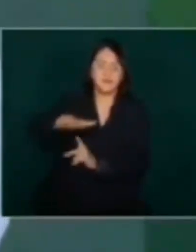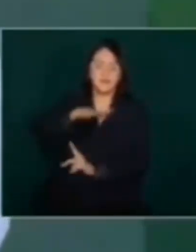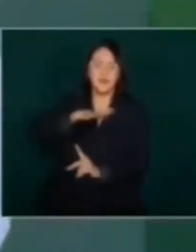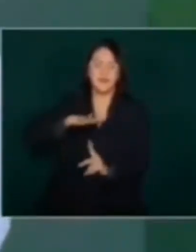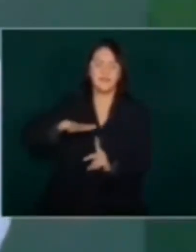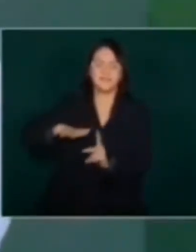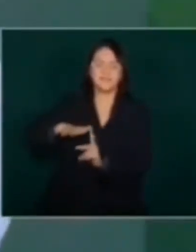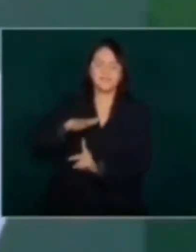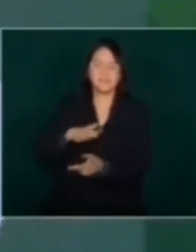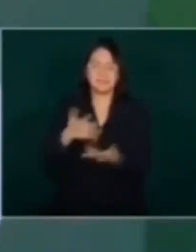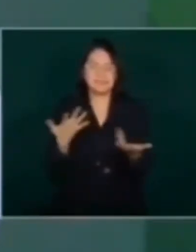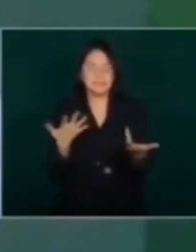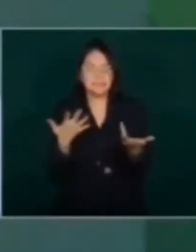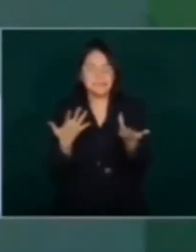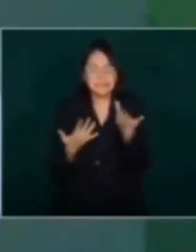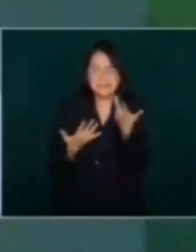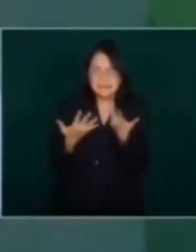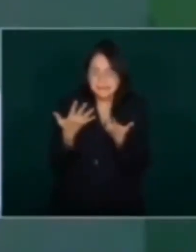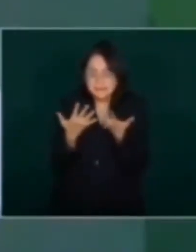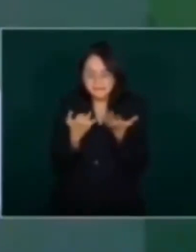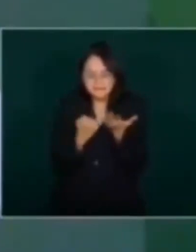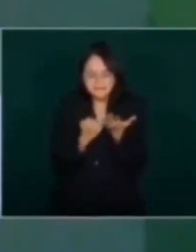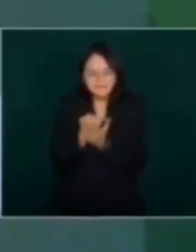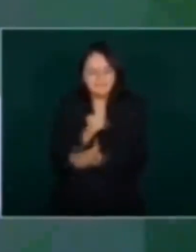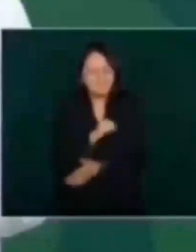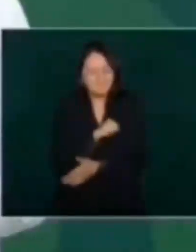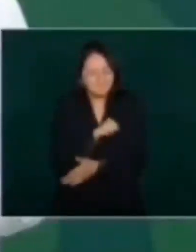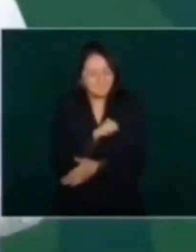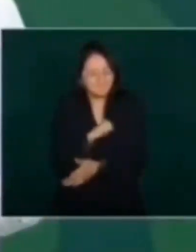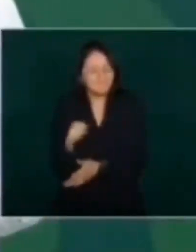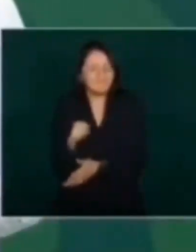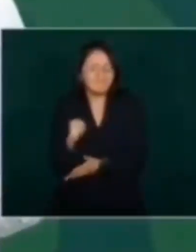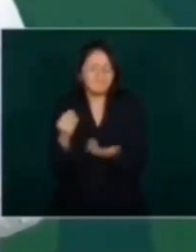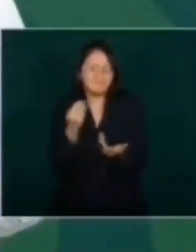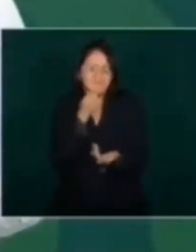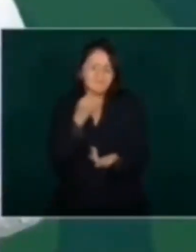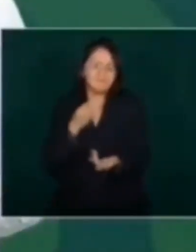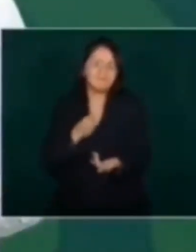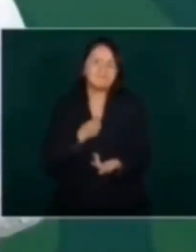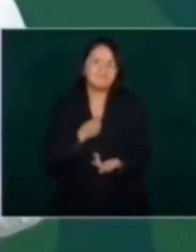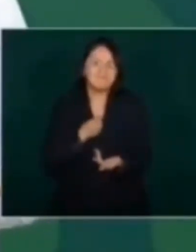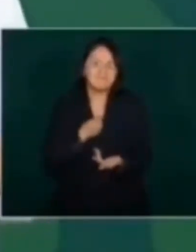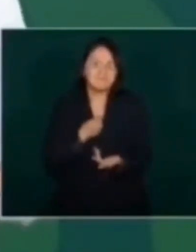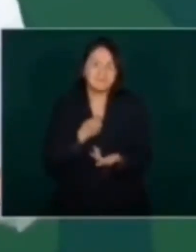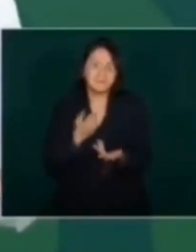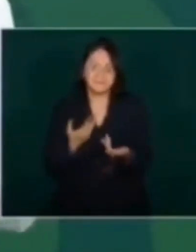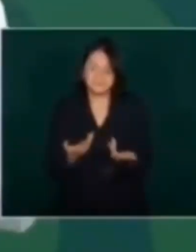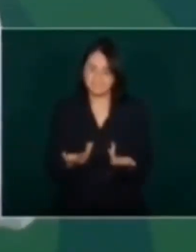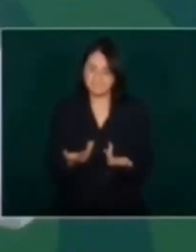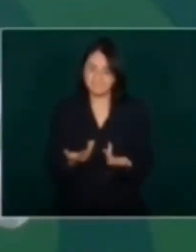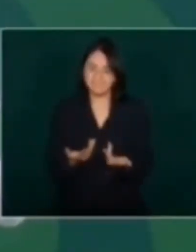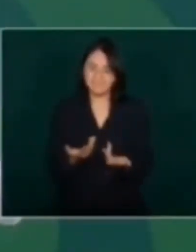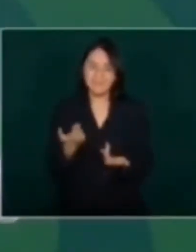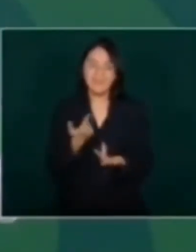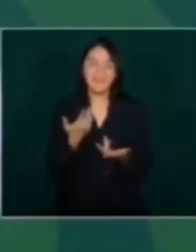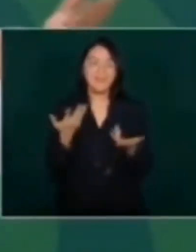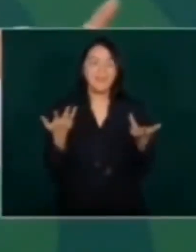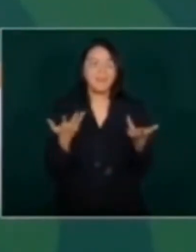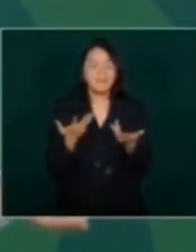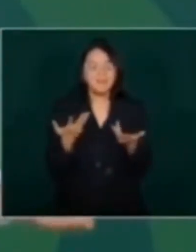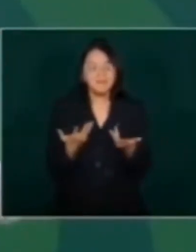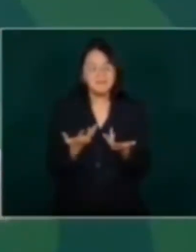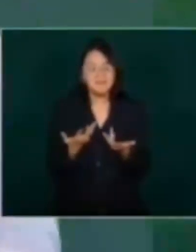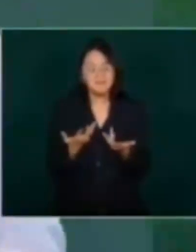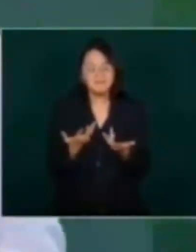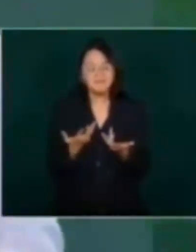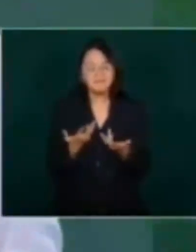las que llevan a algunos a tomar el camino de las conductas antisociales. Entonces, ¿qué tenemos que hacer? ¿Cuál